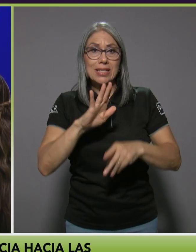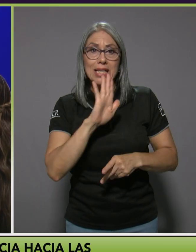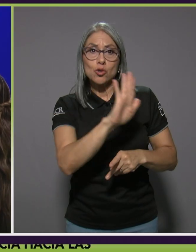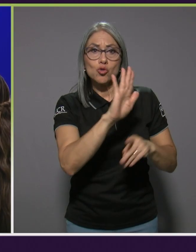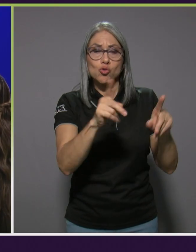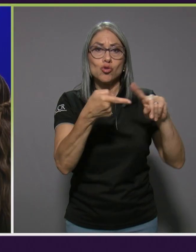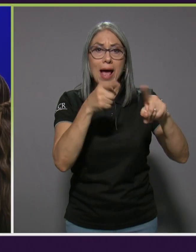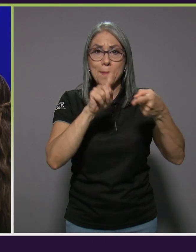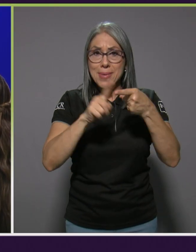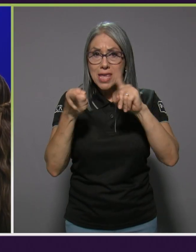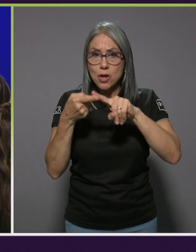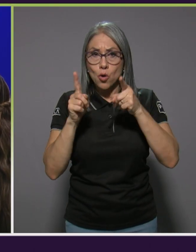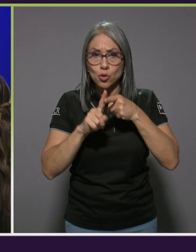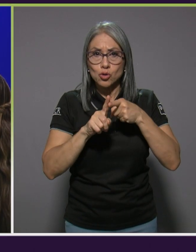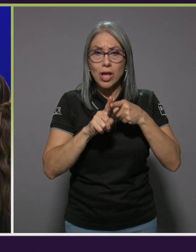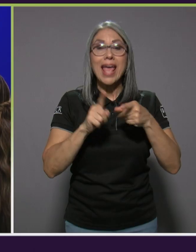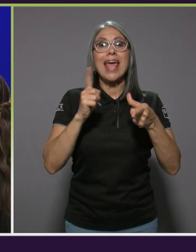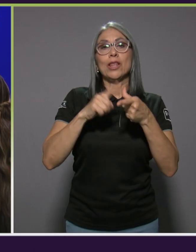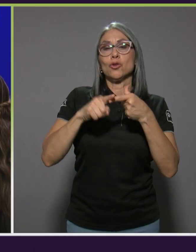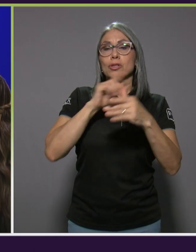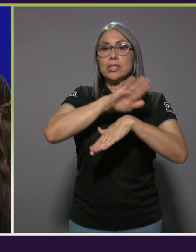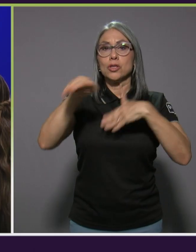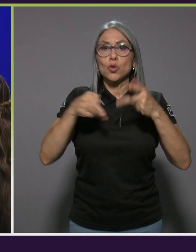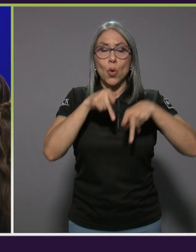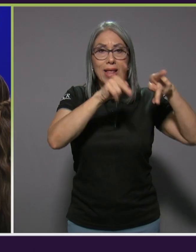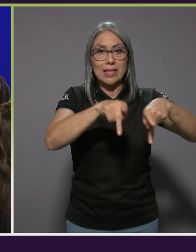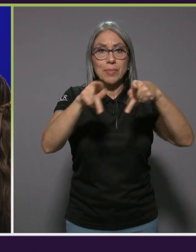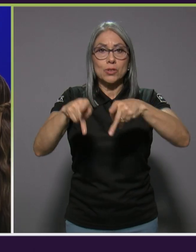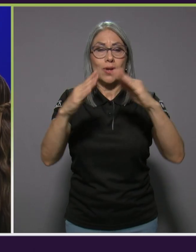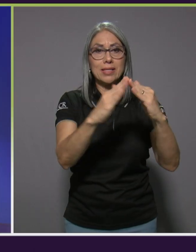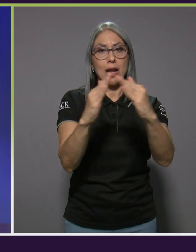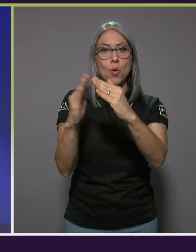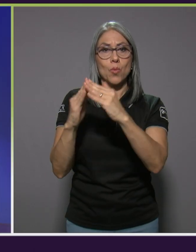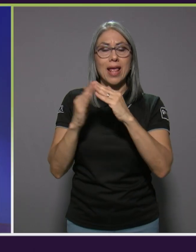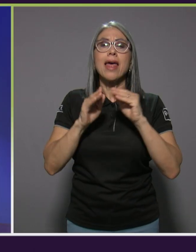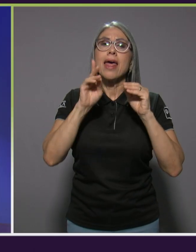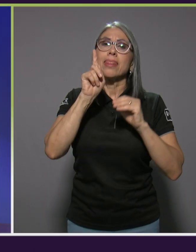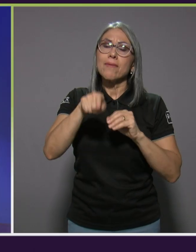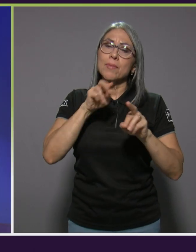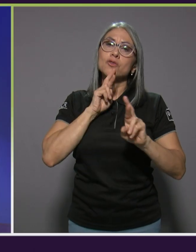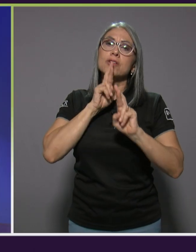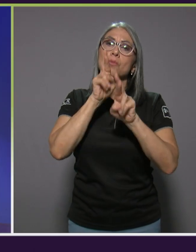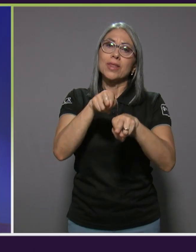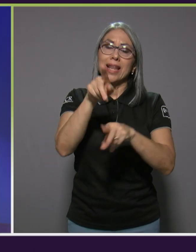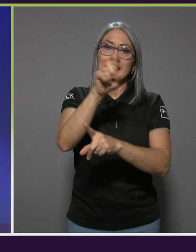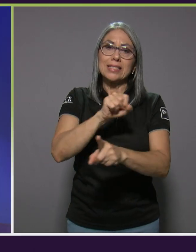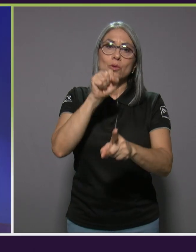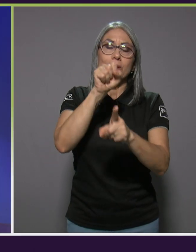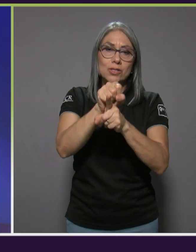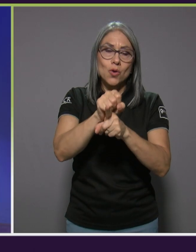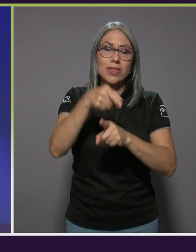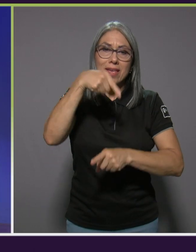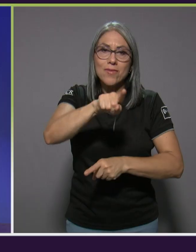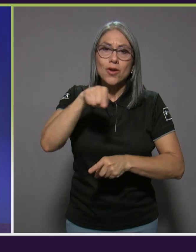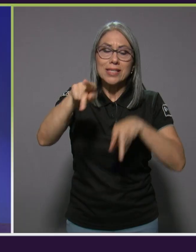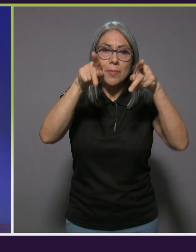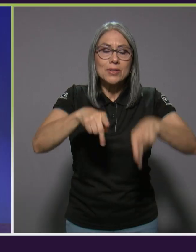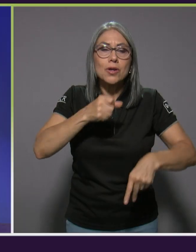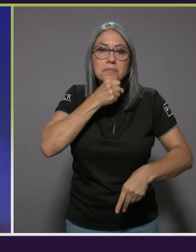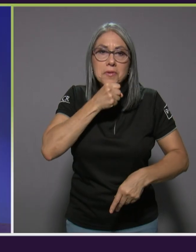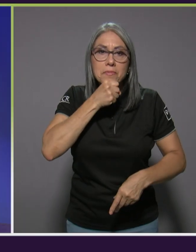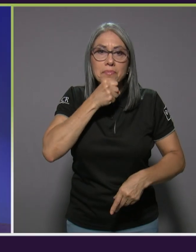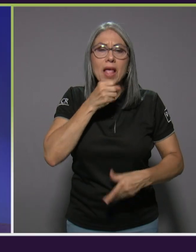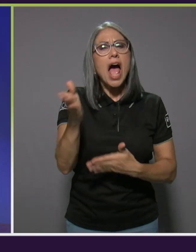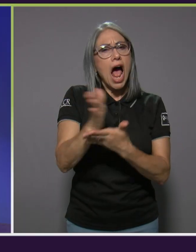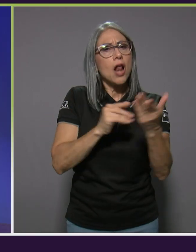en la comunidad debemos responder a esta situación de violencia que sufren las personas mayores. Hay algunas redes que sí están